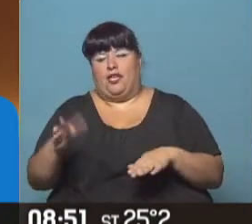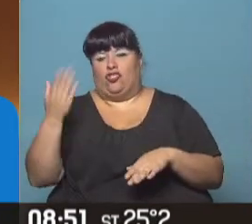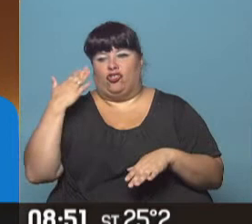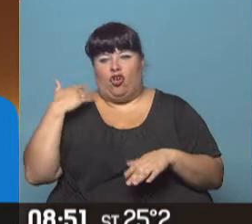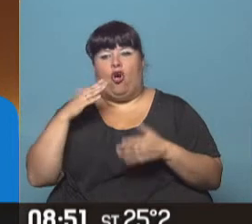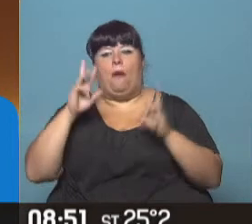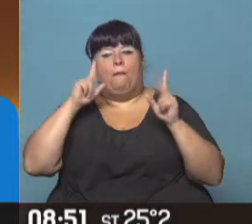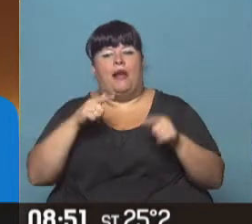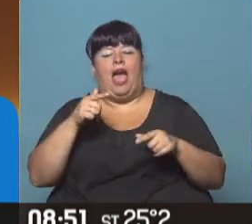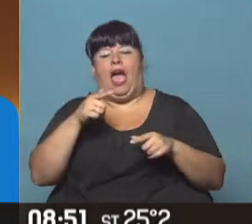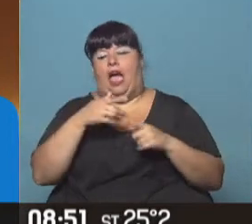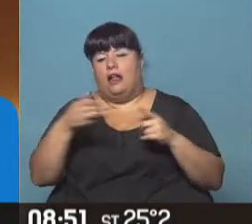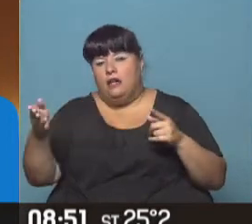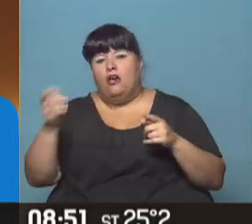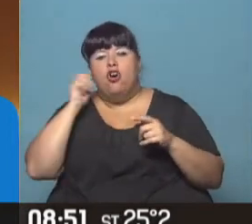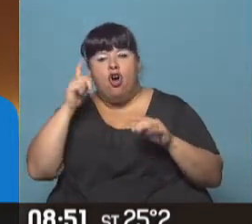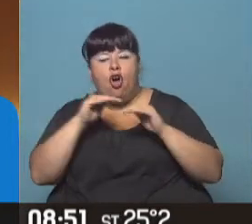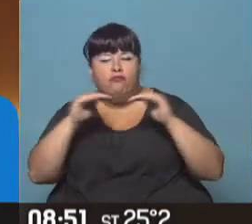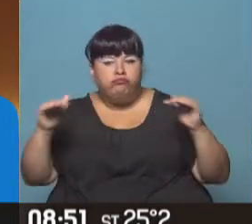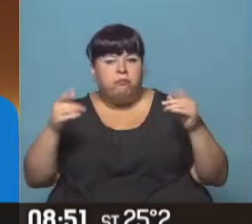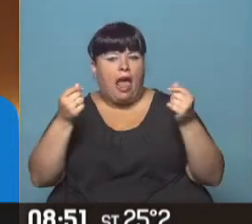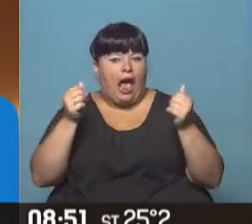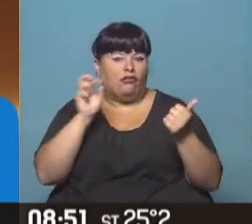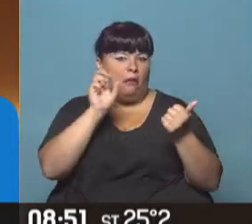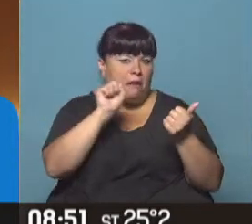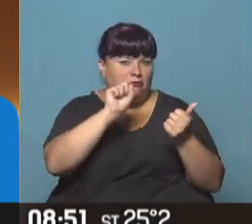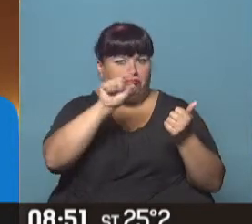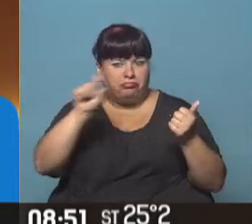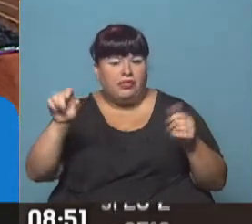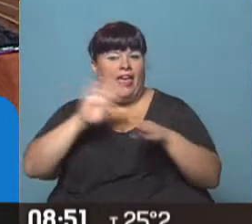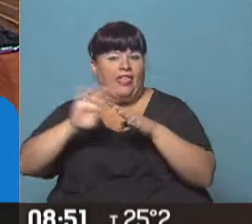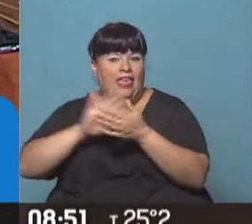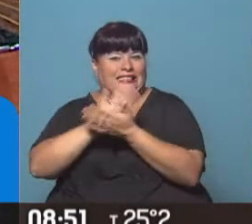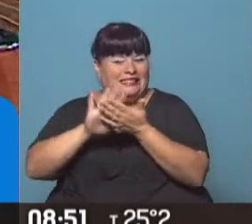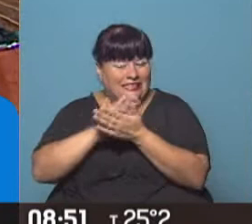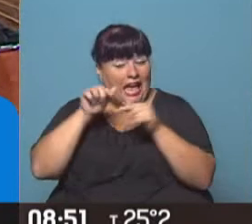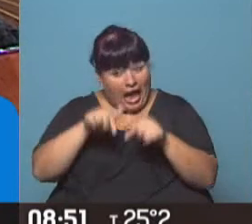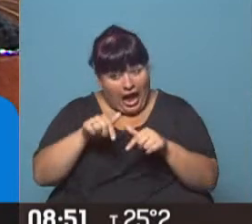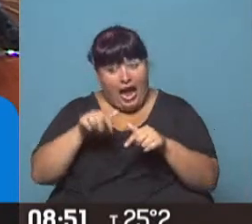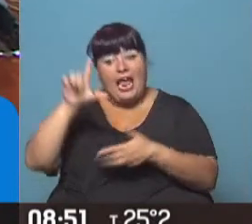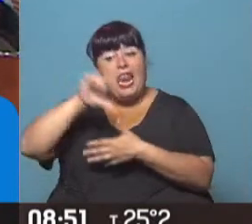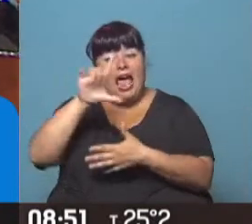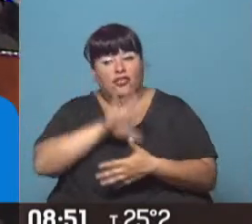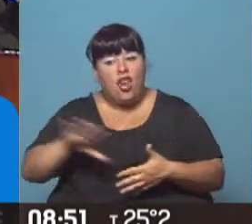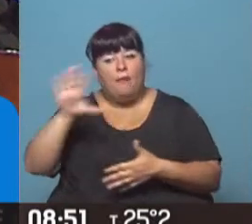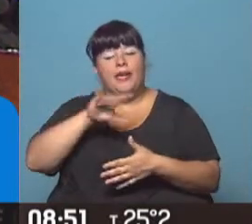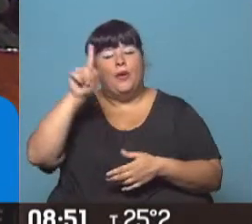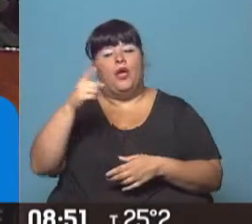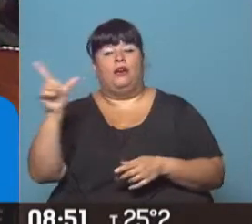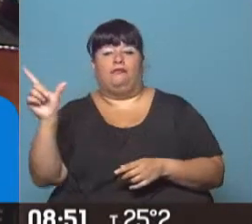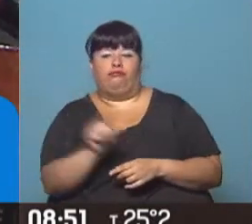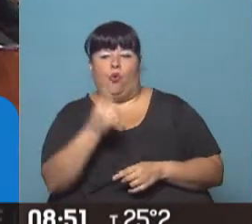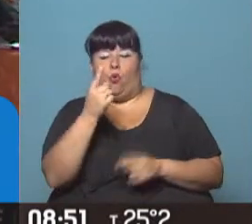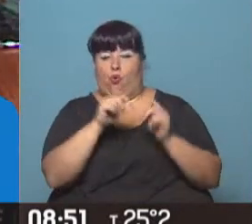lo que fue el Plan Brady, se logró estabilizar las monedas, se logró solucionar el problema de la deuda y ahí es que Latinoamérica empezó a tener un dígito de